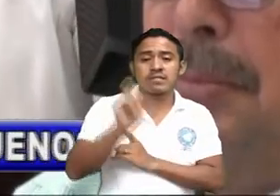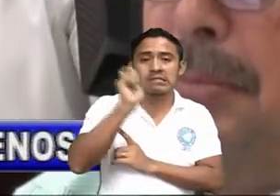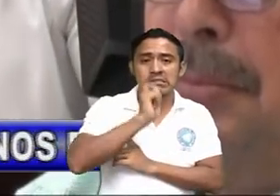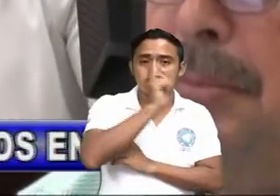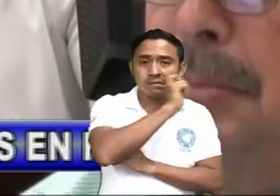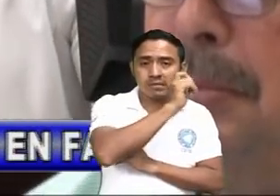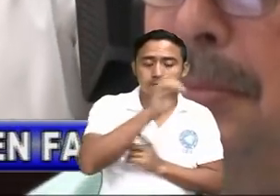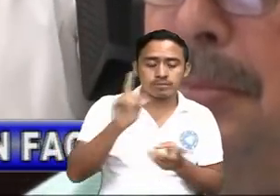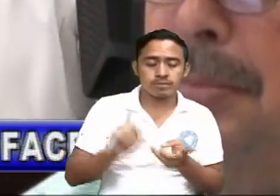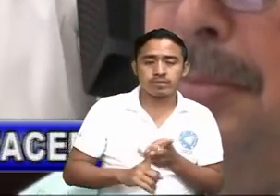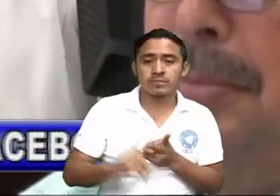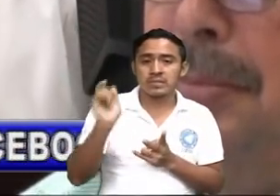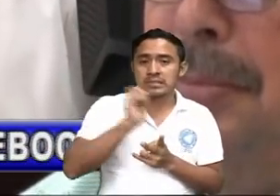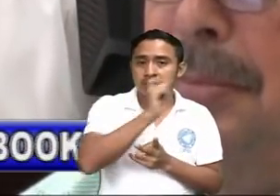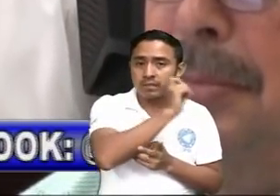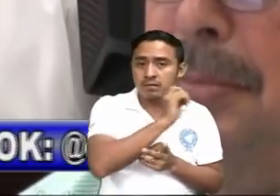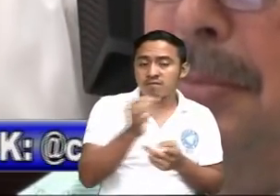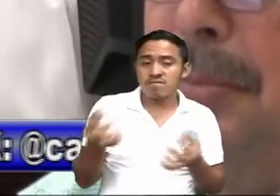cepillo de marca,